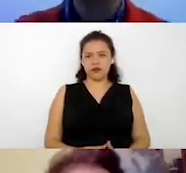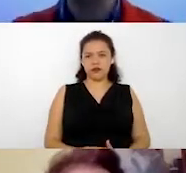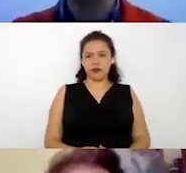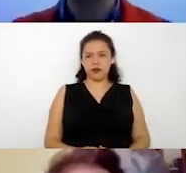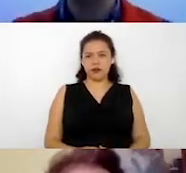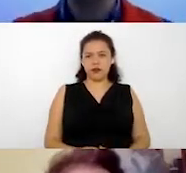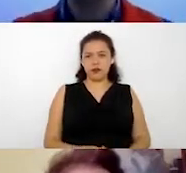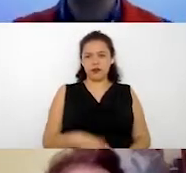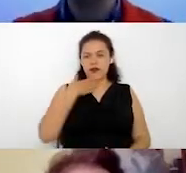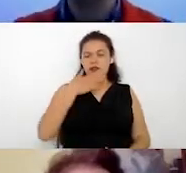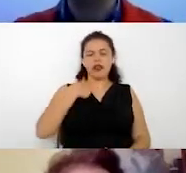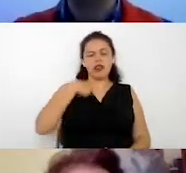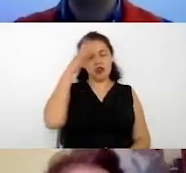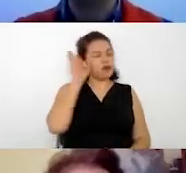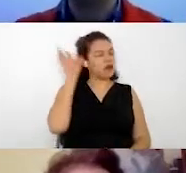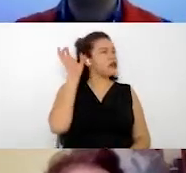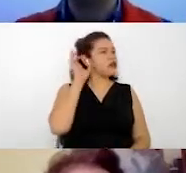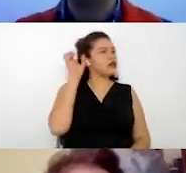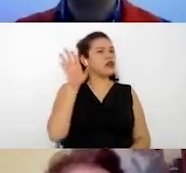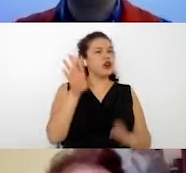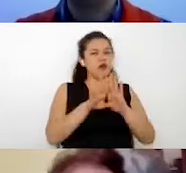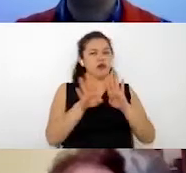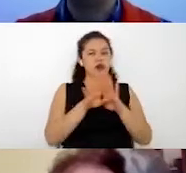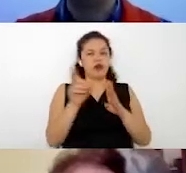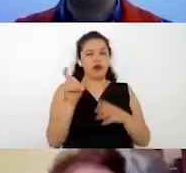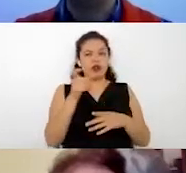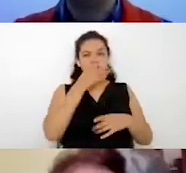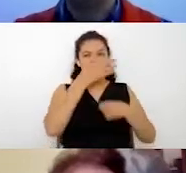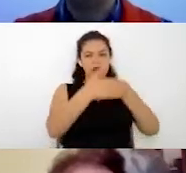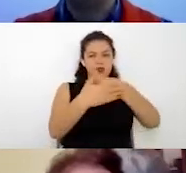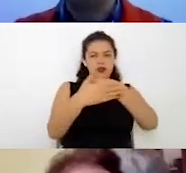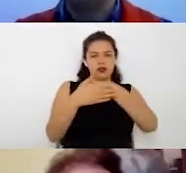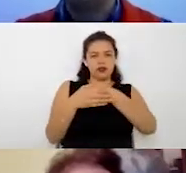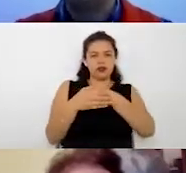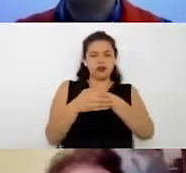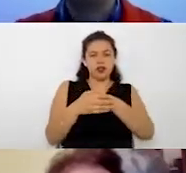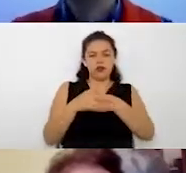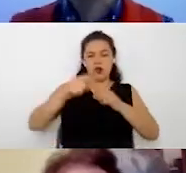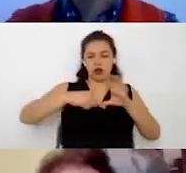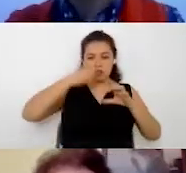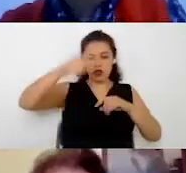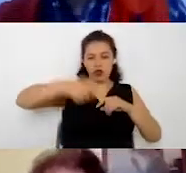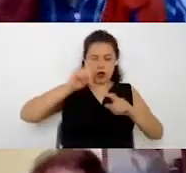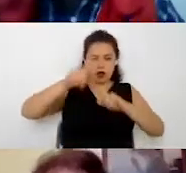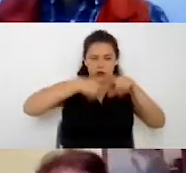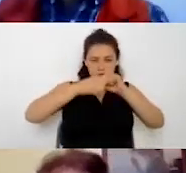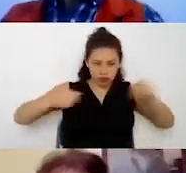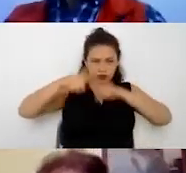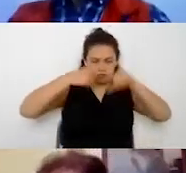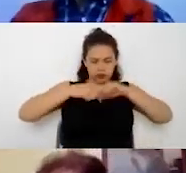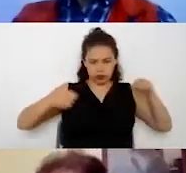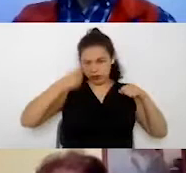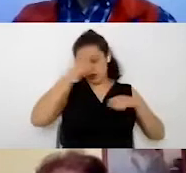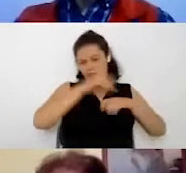Bien. Me suena a cuando hacen estos llamados como torniquetes, que es como